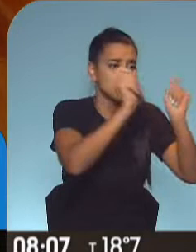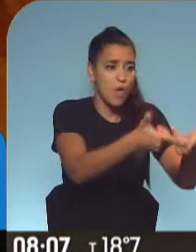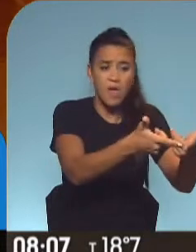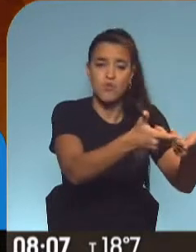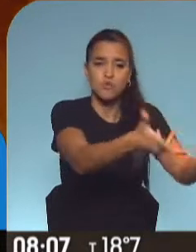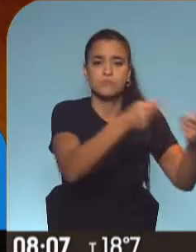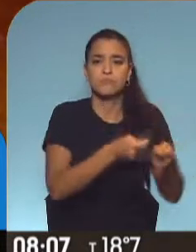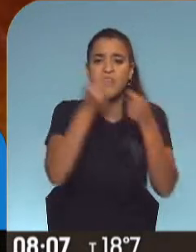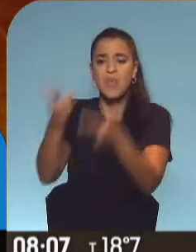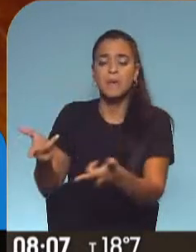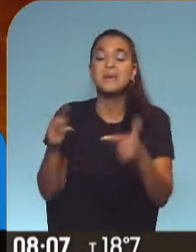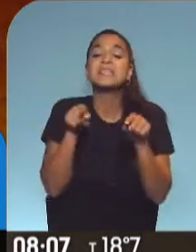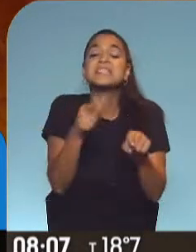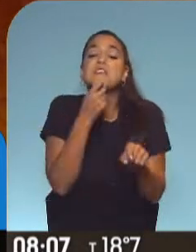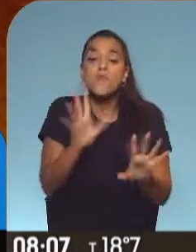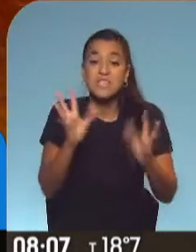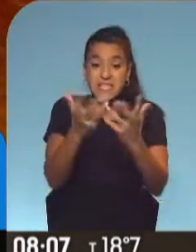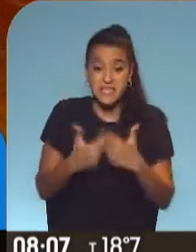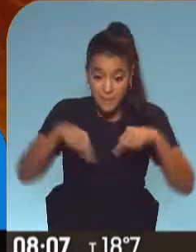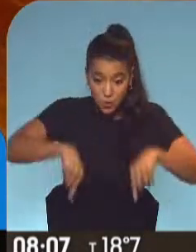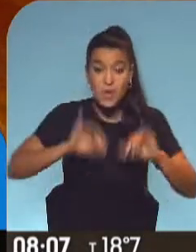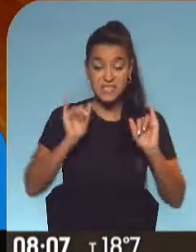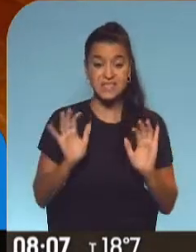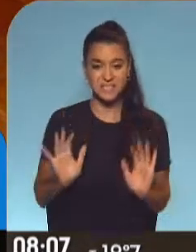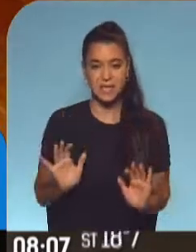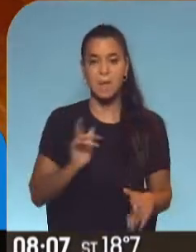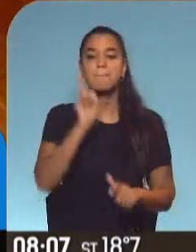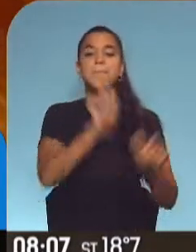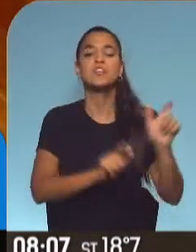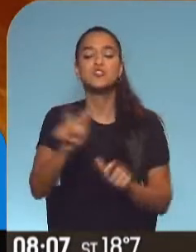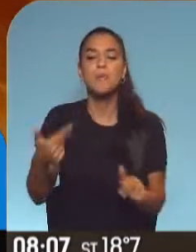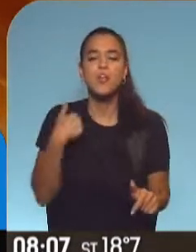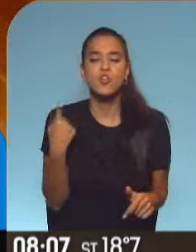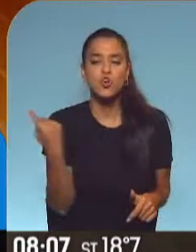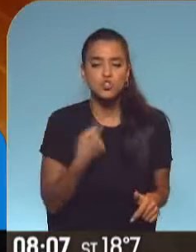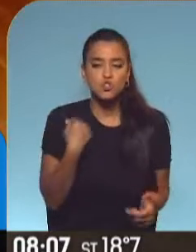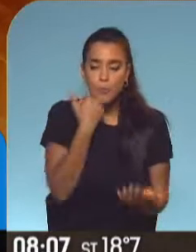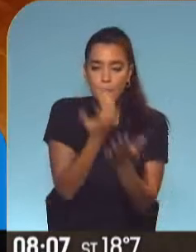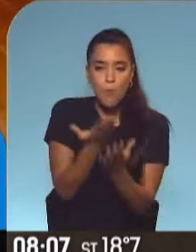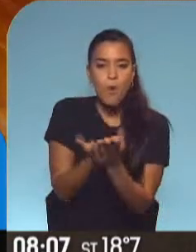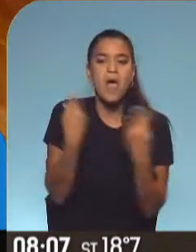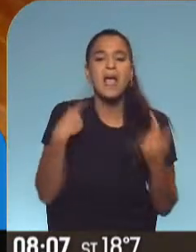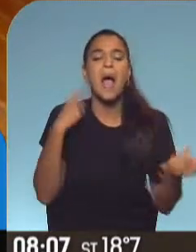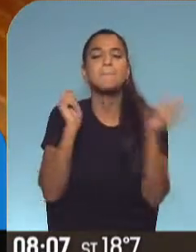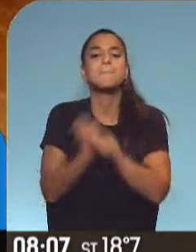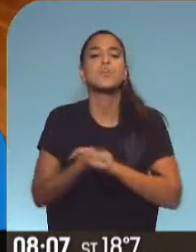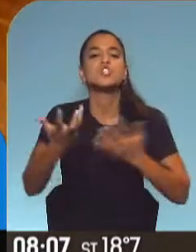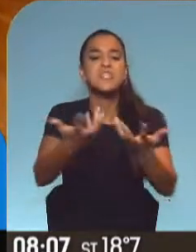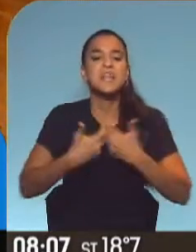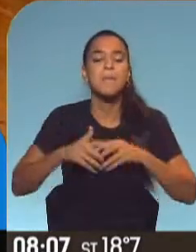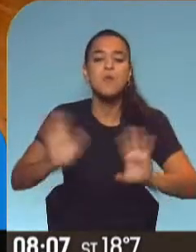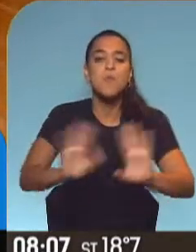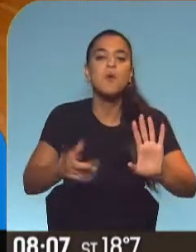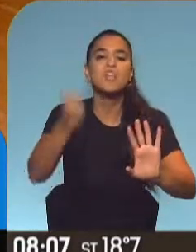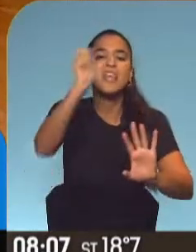estamos en el sistema actual, sí, porque ahí estaríamos hablando ya de personas. Y nosotros lo que estamos proponiendo es un cambio del sistema, independientemente